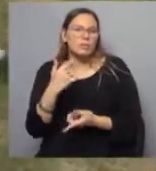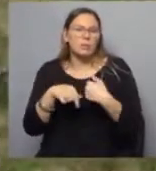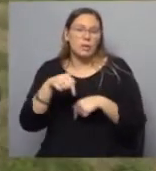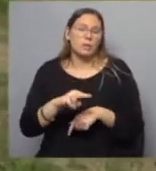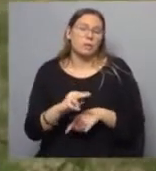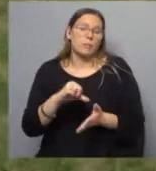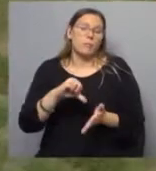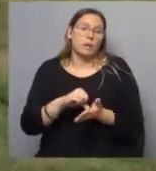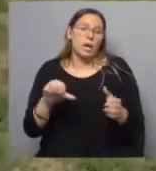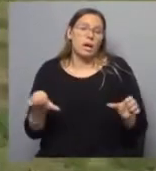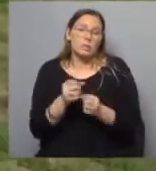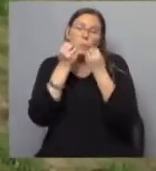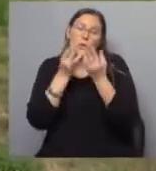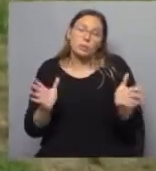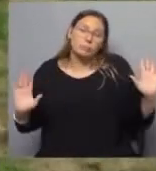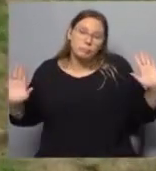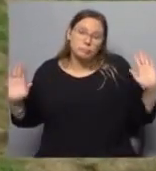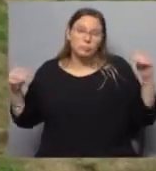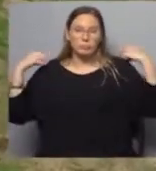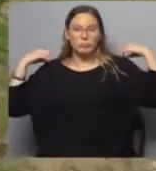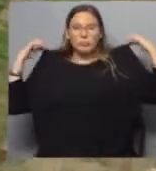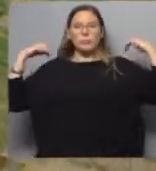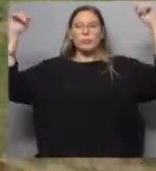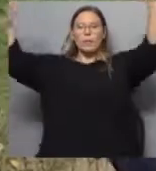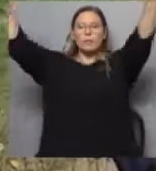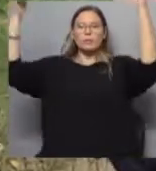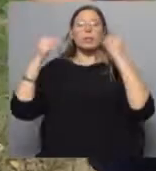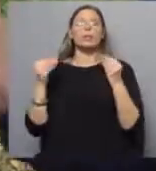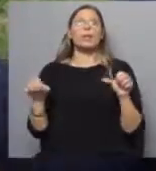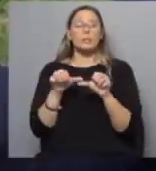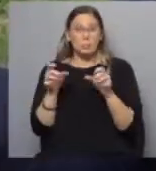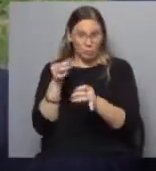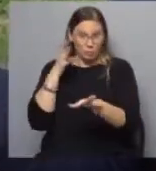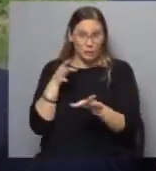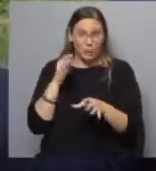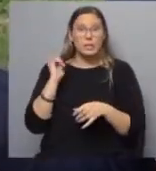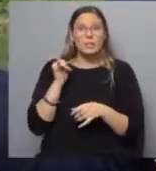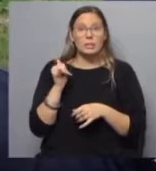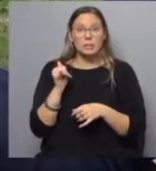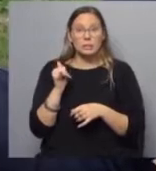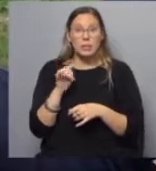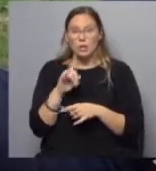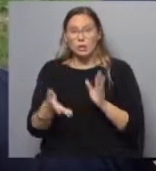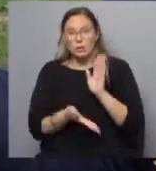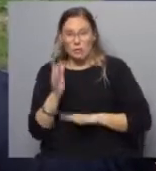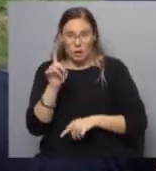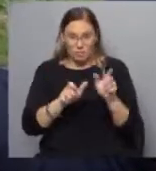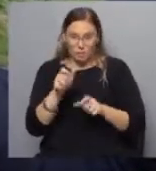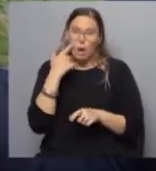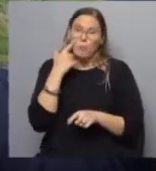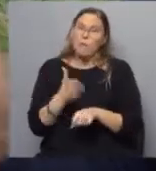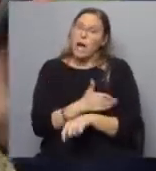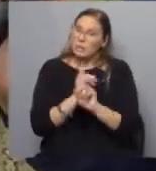país hacemos lo mejor que podemos. Así que con Andrea, ¿qué hacemos? ¿Nos vamos a tirar? Por supuesto, no se va de acá nadie sin